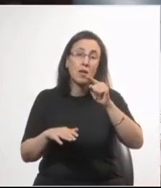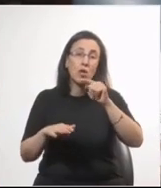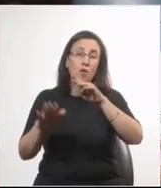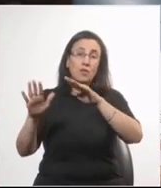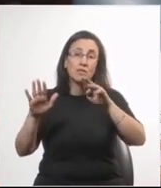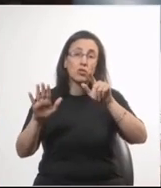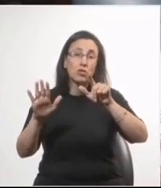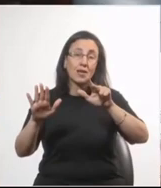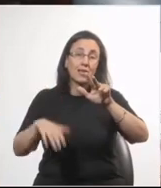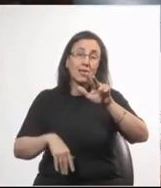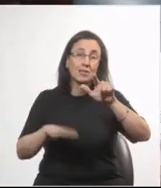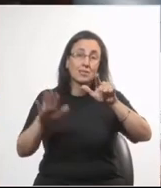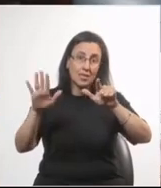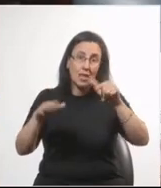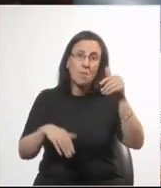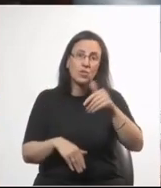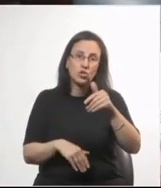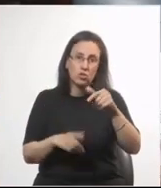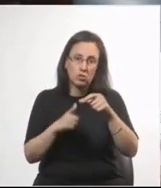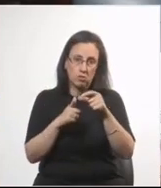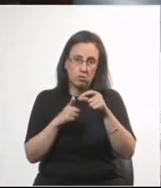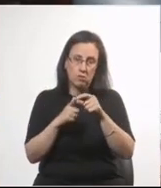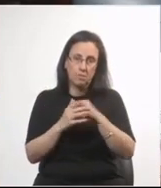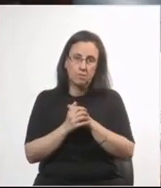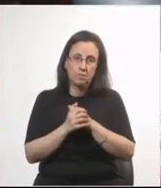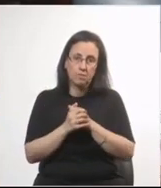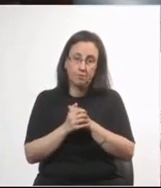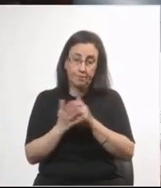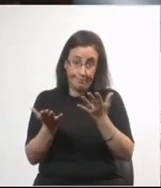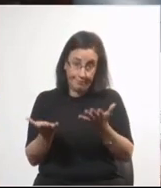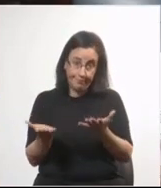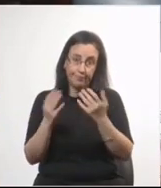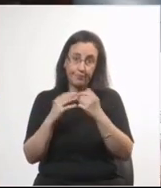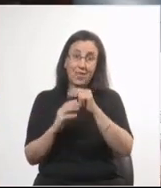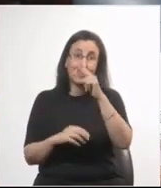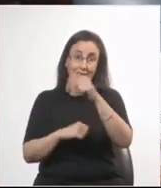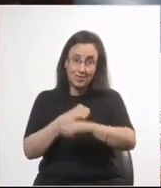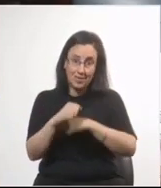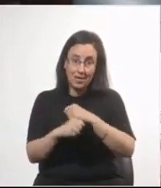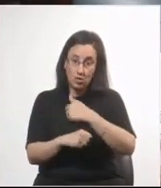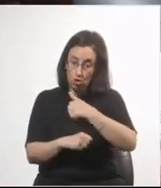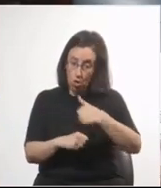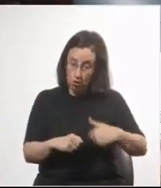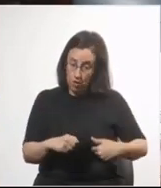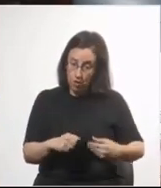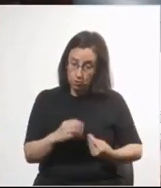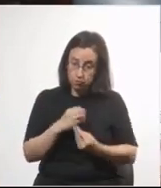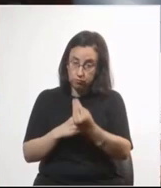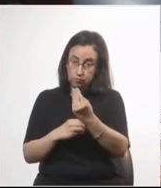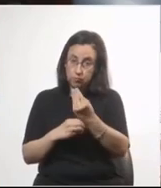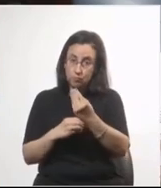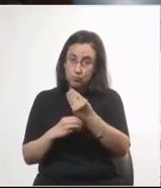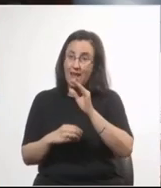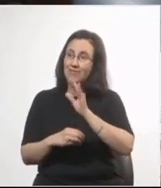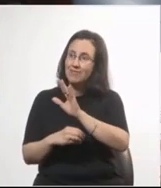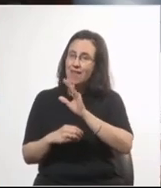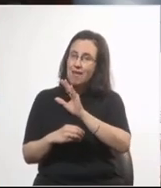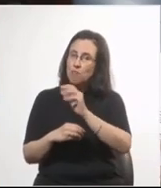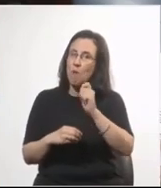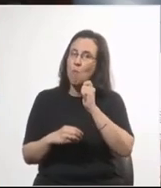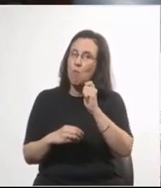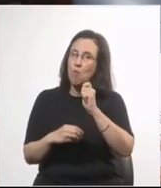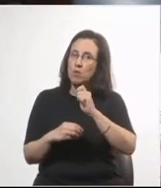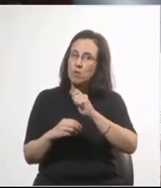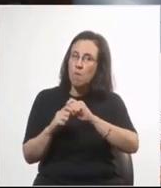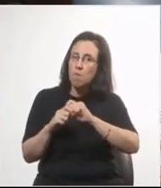37.937 millones de dólares. Esto es, en estos 3 años de gobierno, la deuda ha crecido en